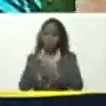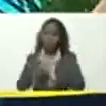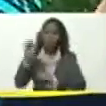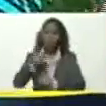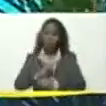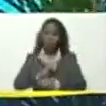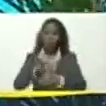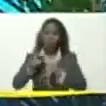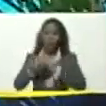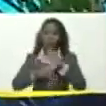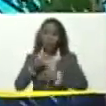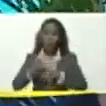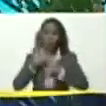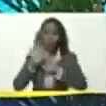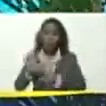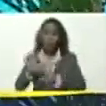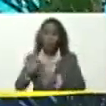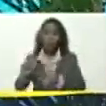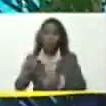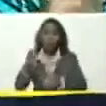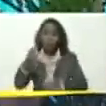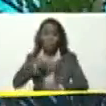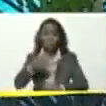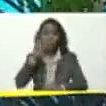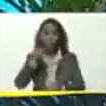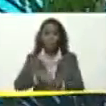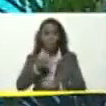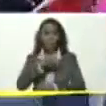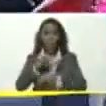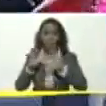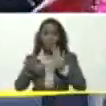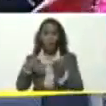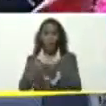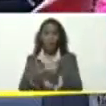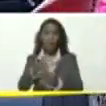terminamos de hacer, que son los premios de 2018 al 2020.